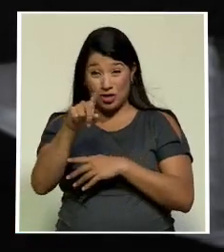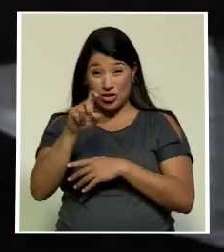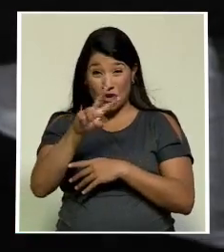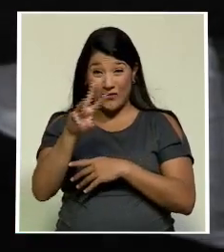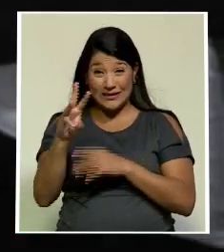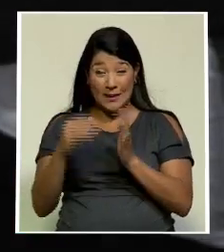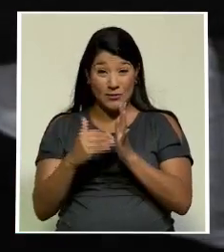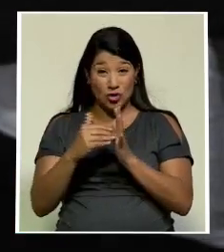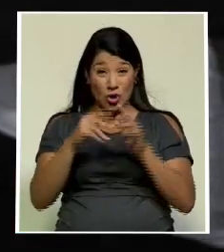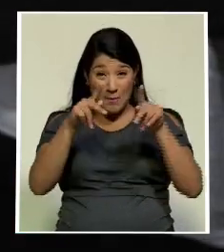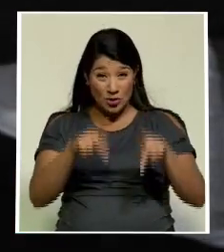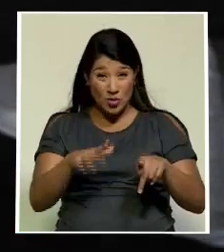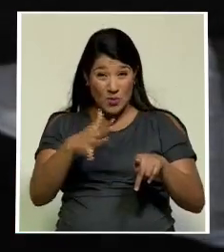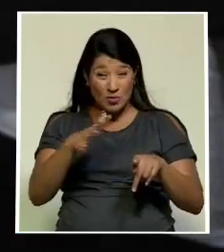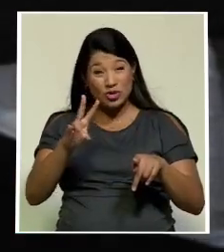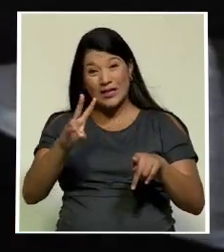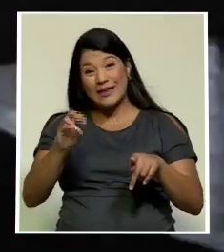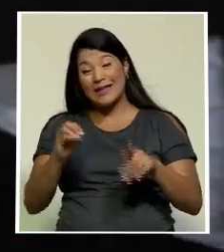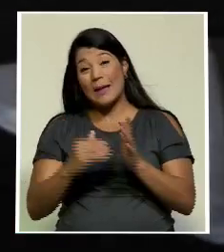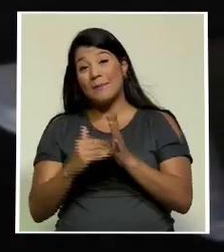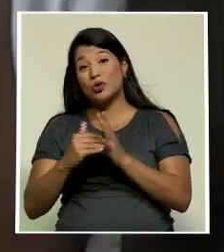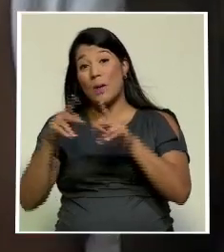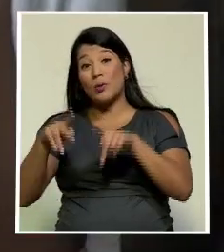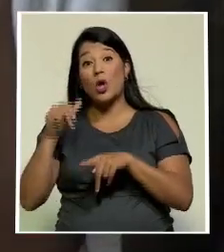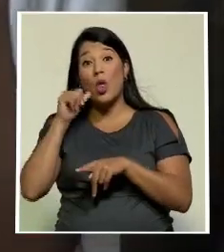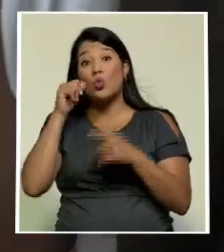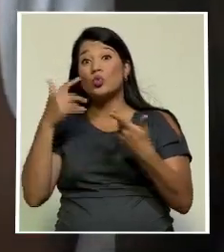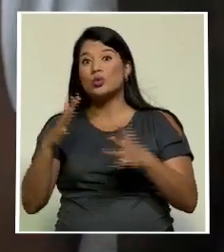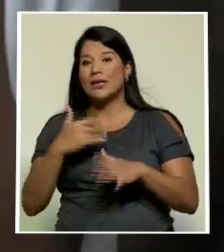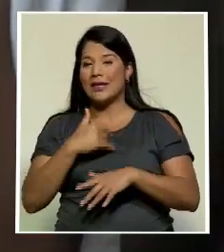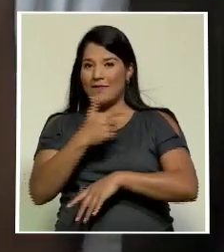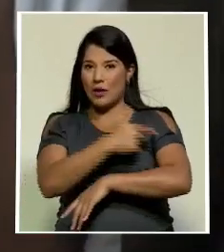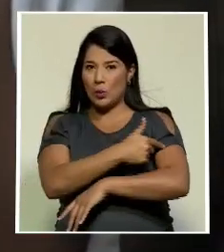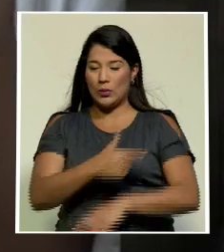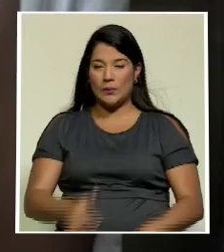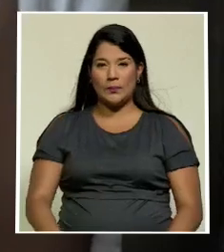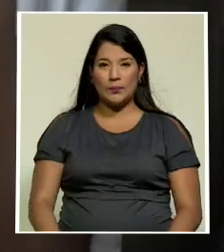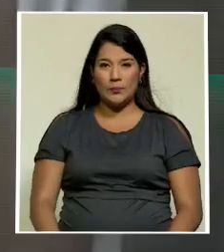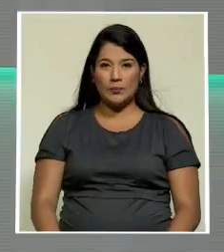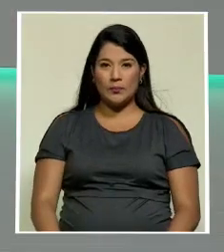habitantes, cerca de 70 millones de adultos han sido vacunados.